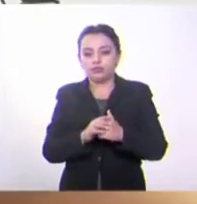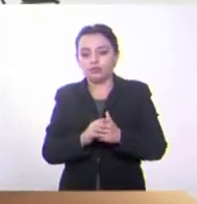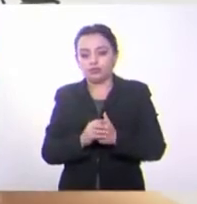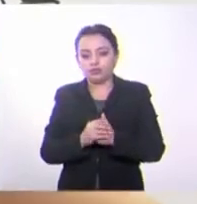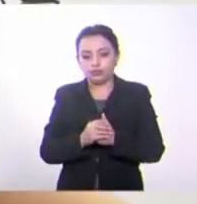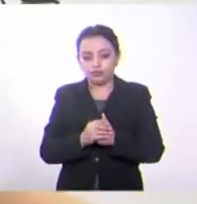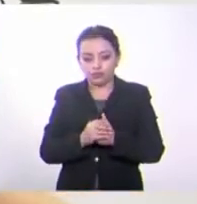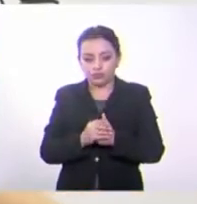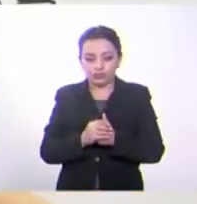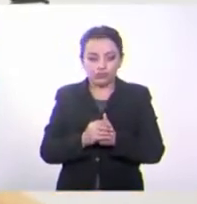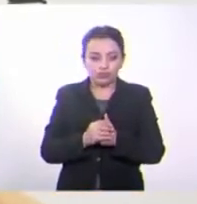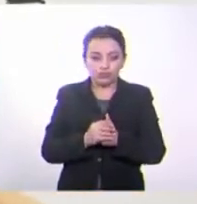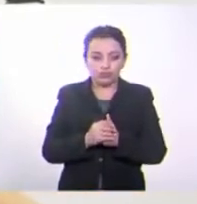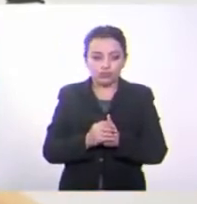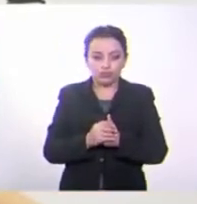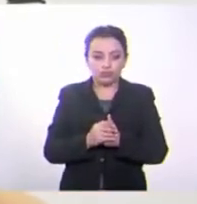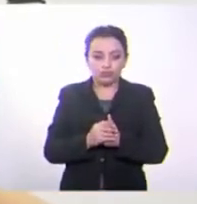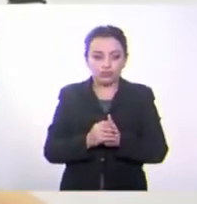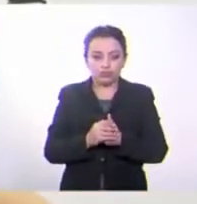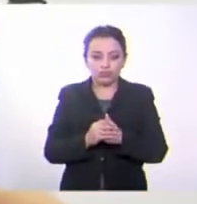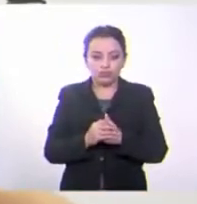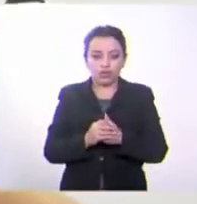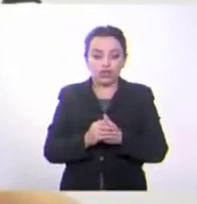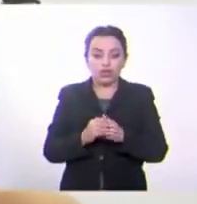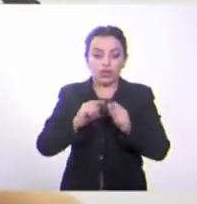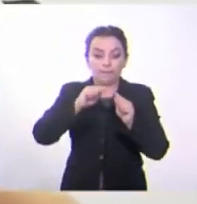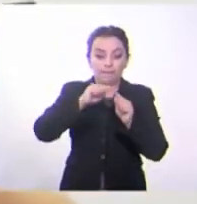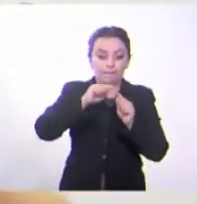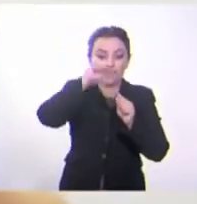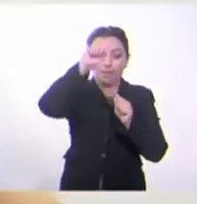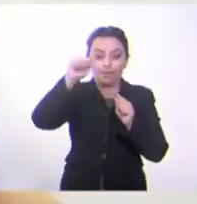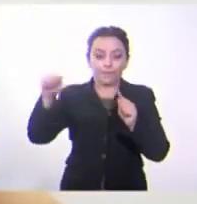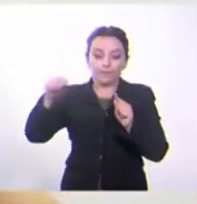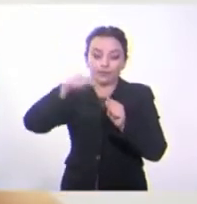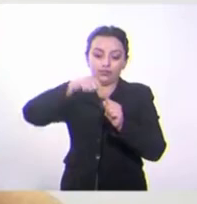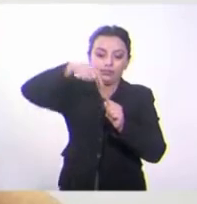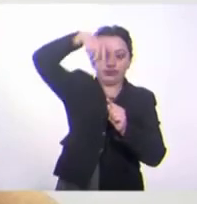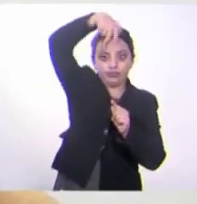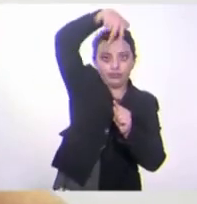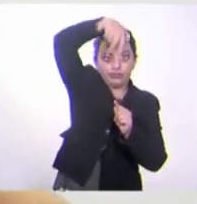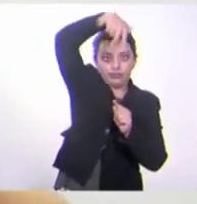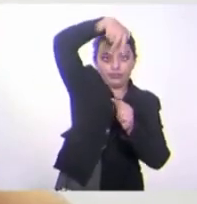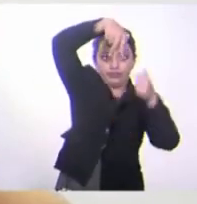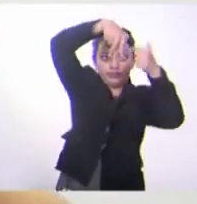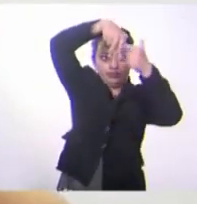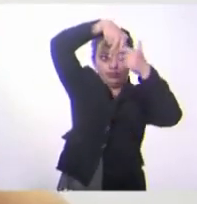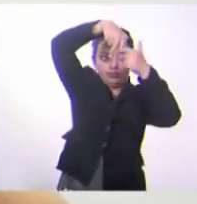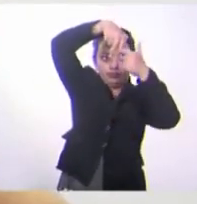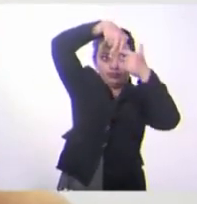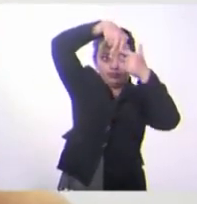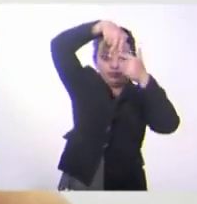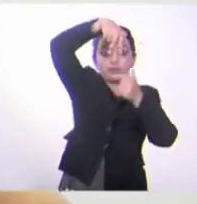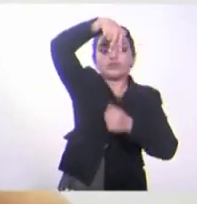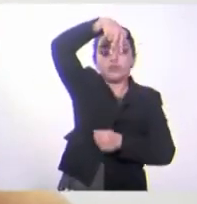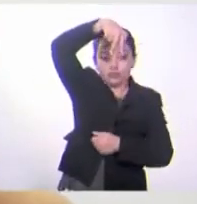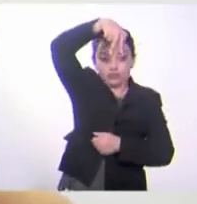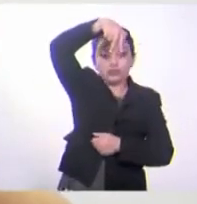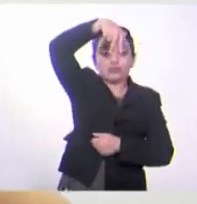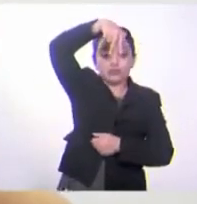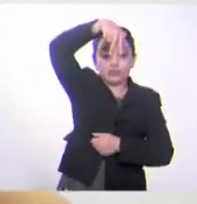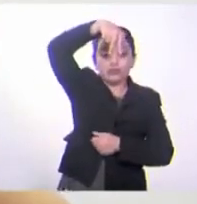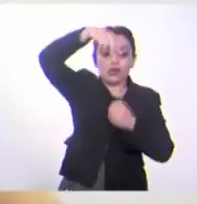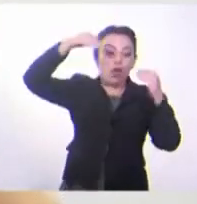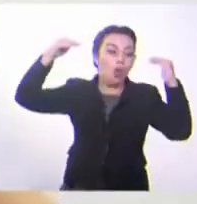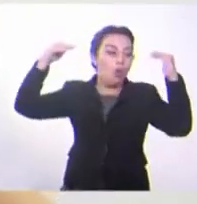D, que es el correspondiente con el A, y mira, observa. Se cumple. Se cumple, que es igual.